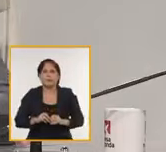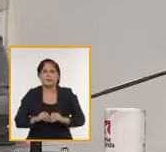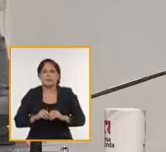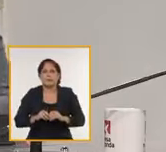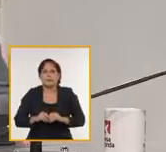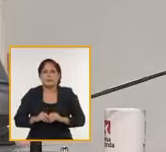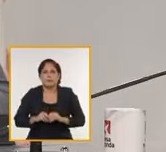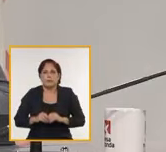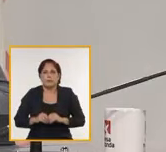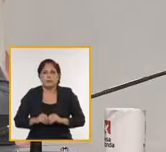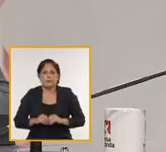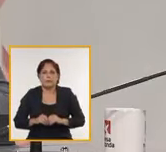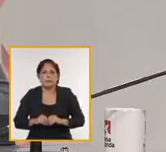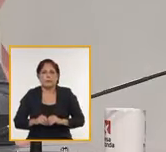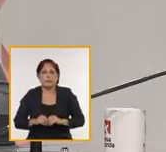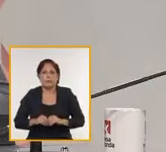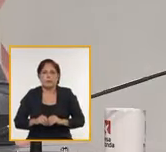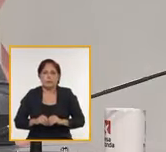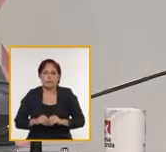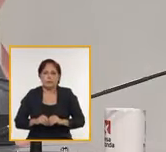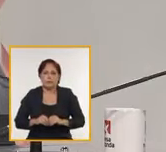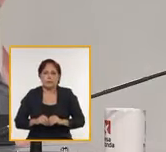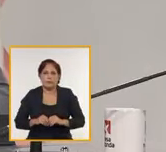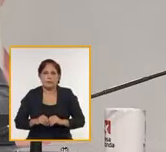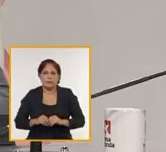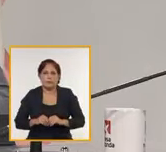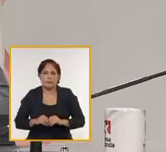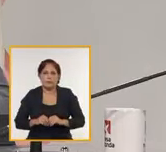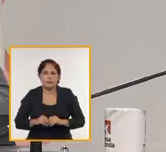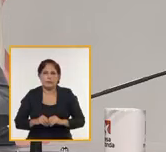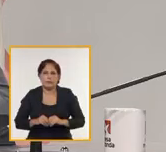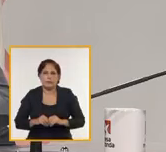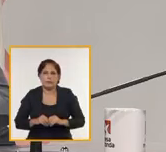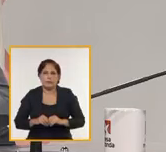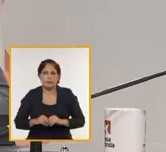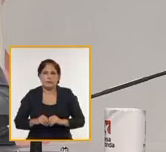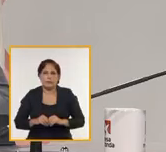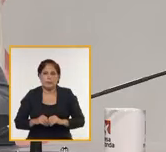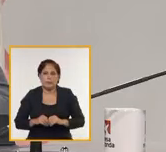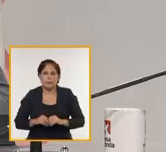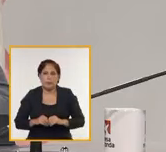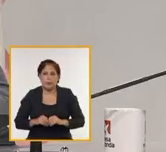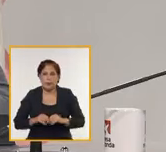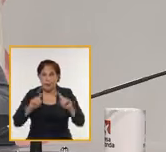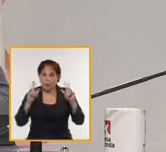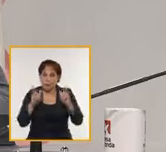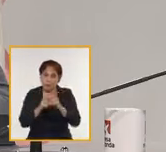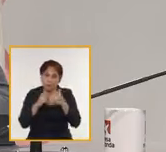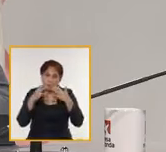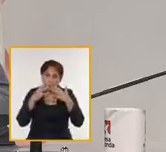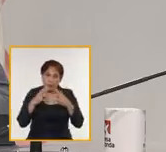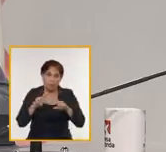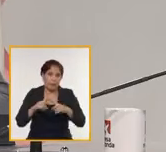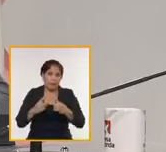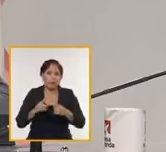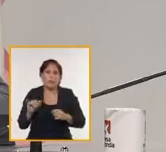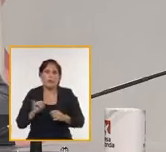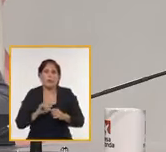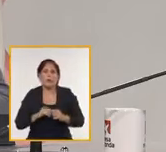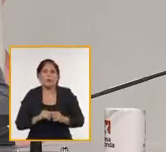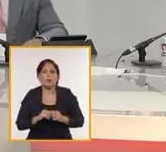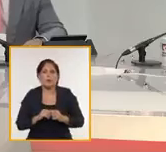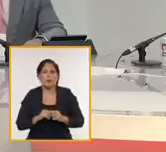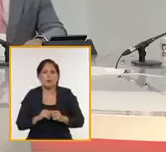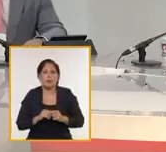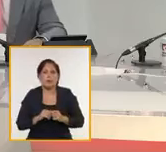Bueno, es lo que decíamos, la visión que tienen los medios occidentales sobre esta reunión, pero